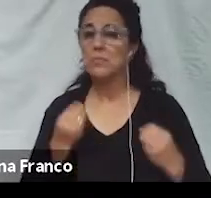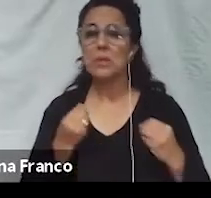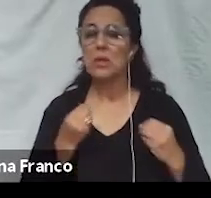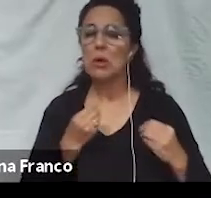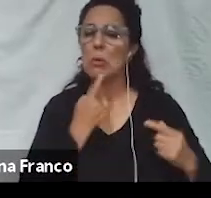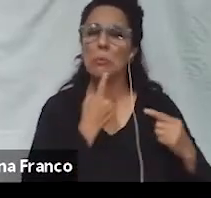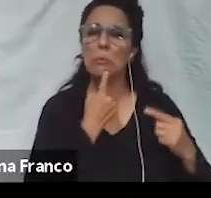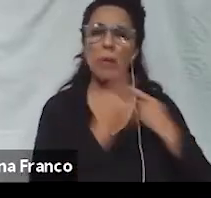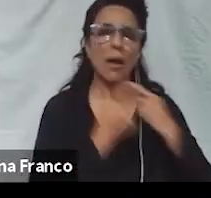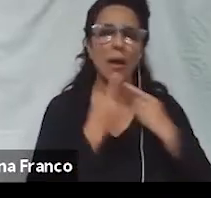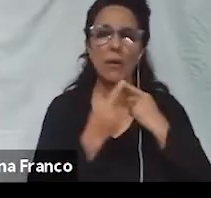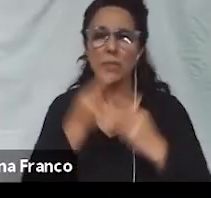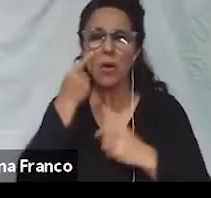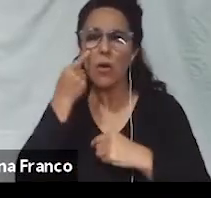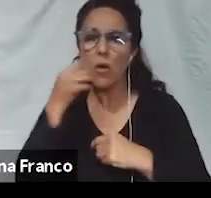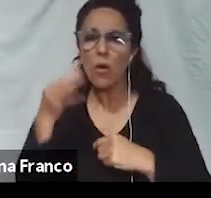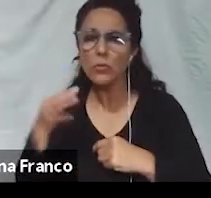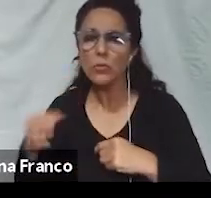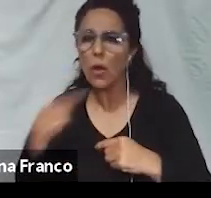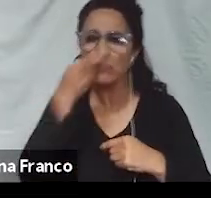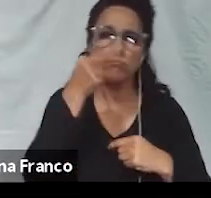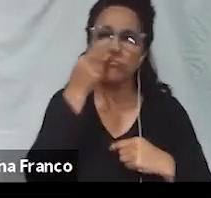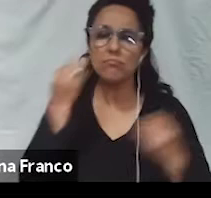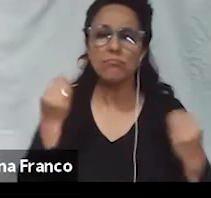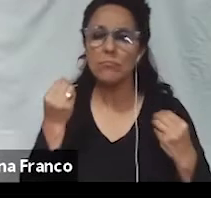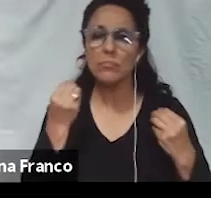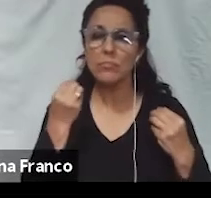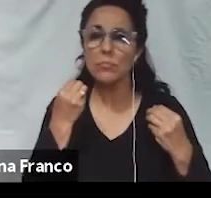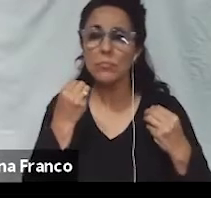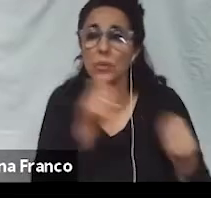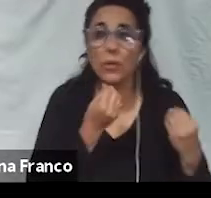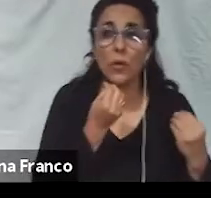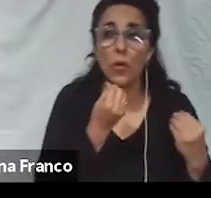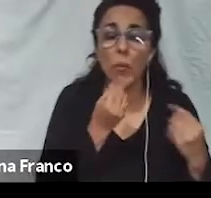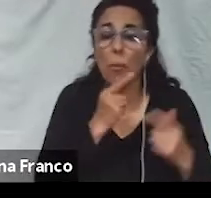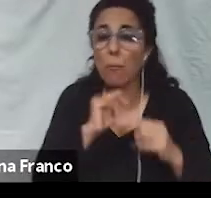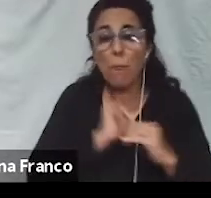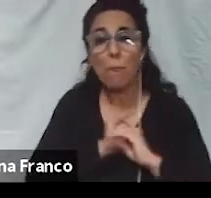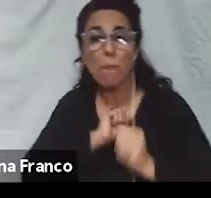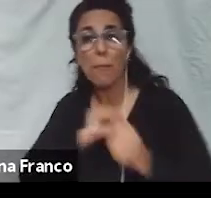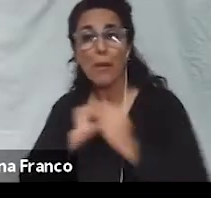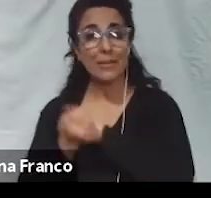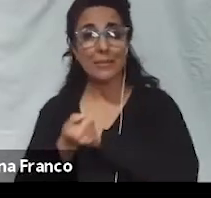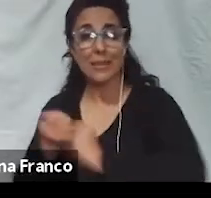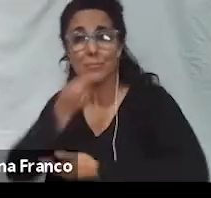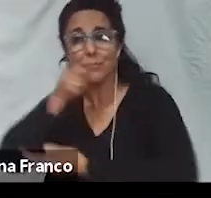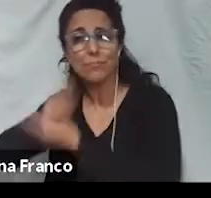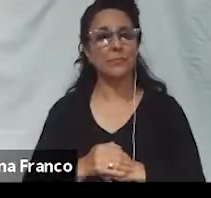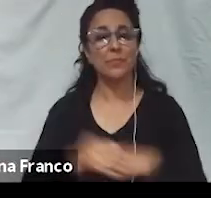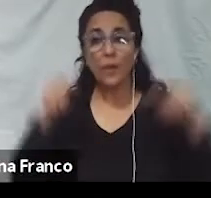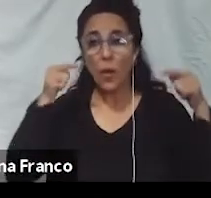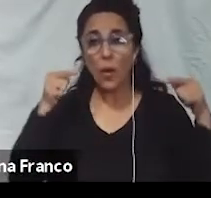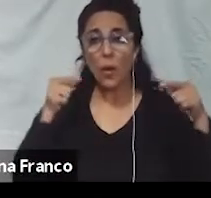cómo realizar una auditoría de accesibilidad y cómo reportar estos errores de